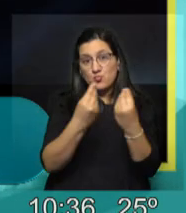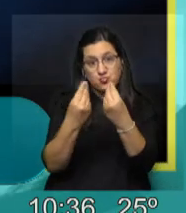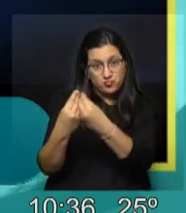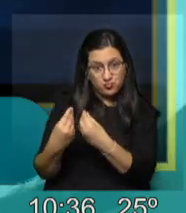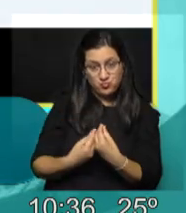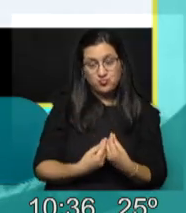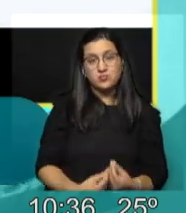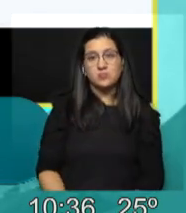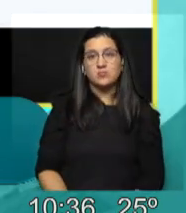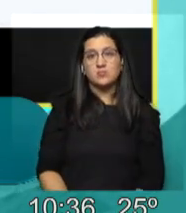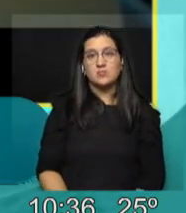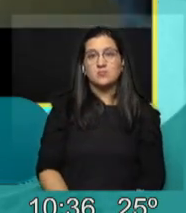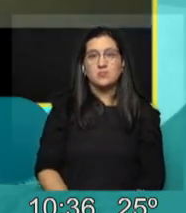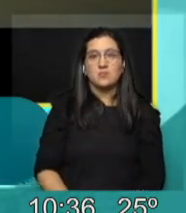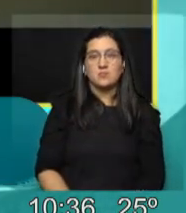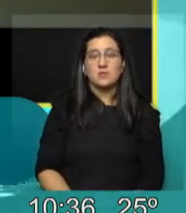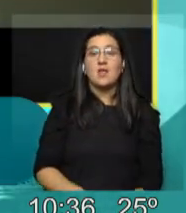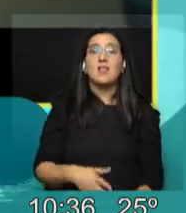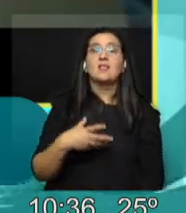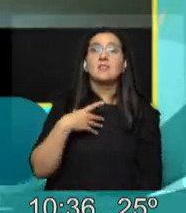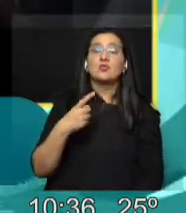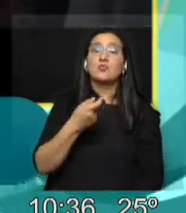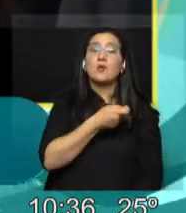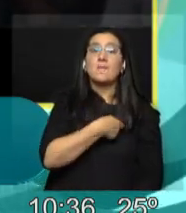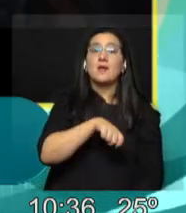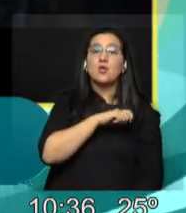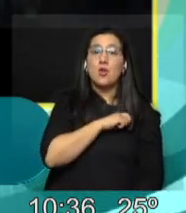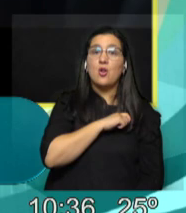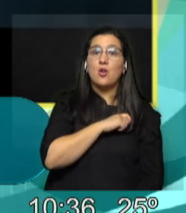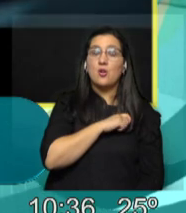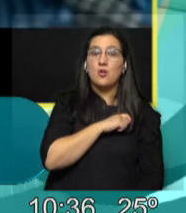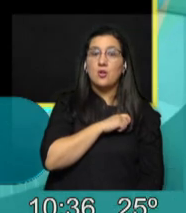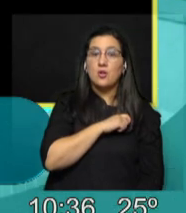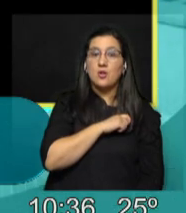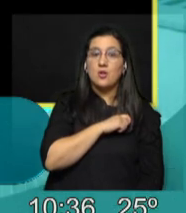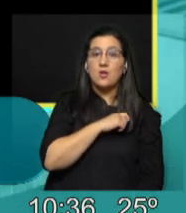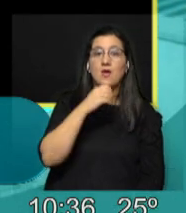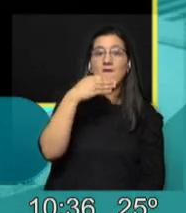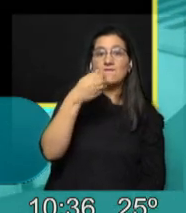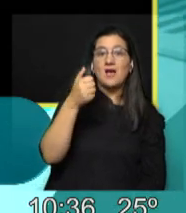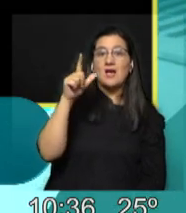la está viendo, sí, muchísima gente. La dirige el español J.F. Bayona.